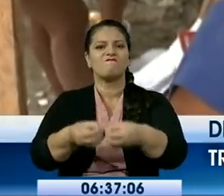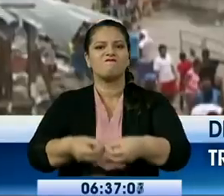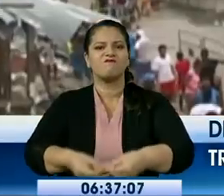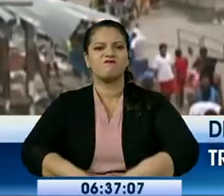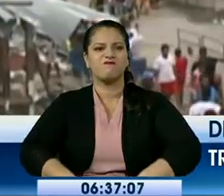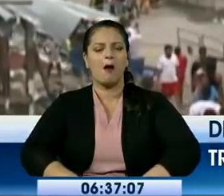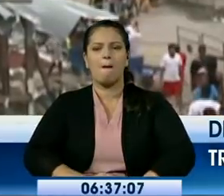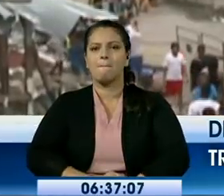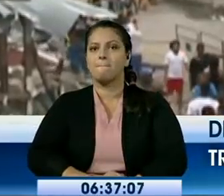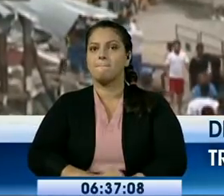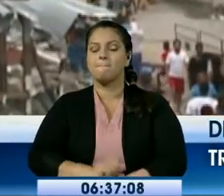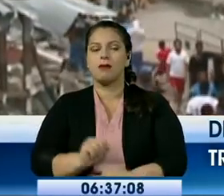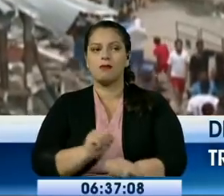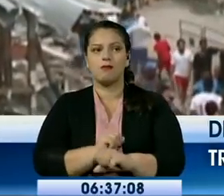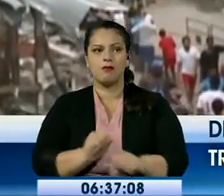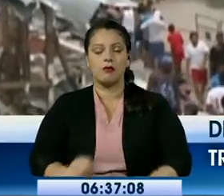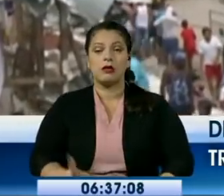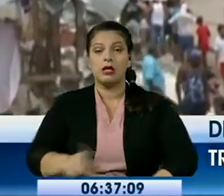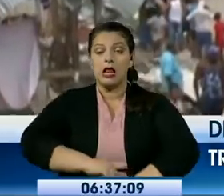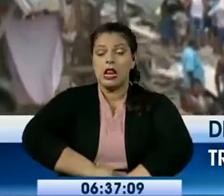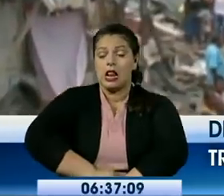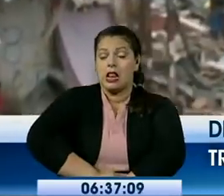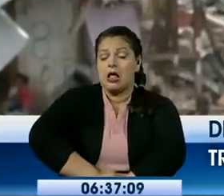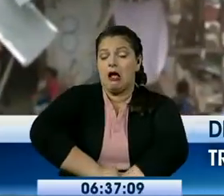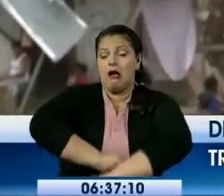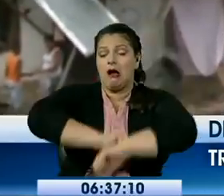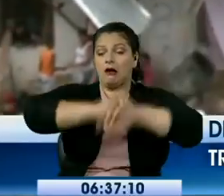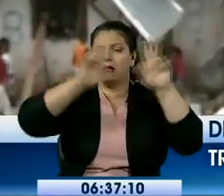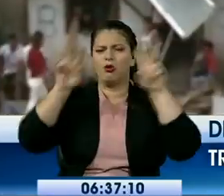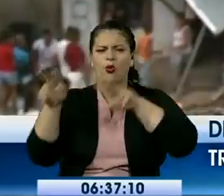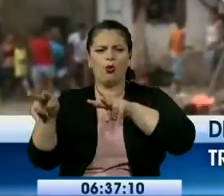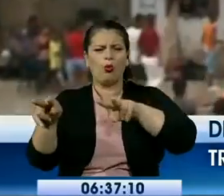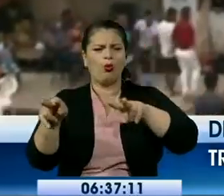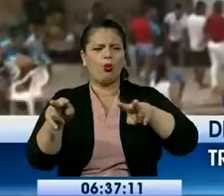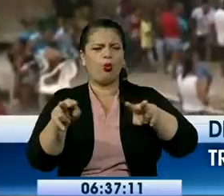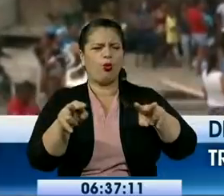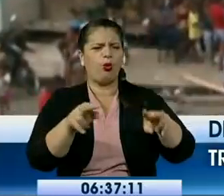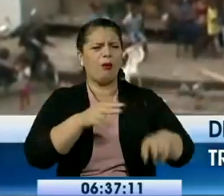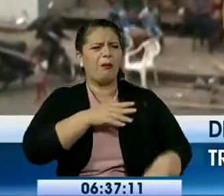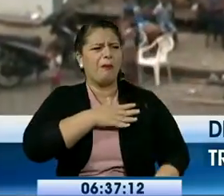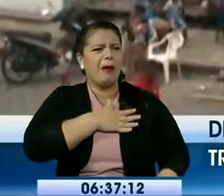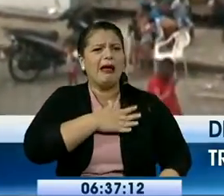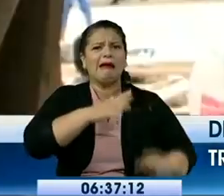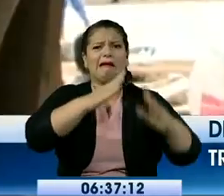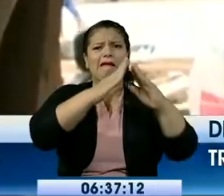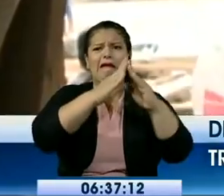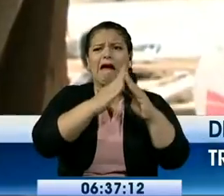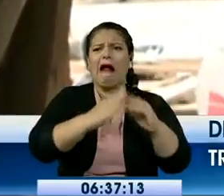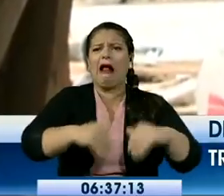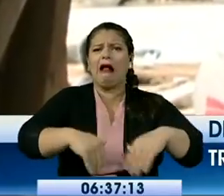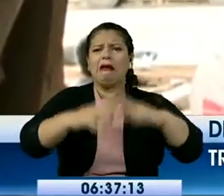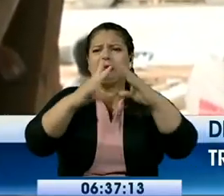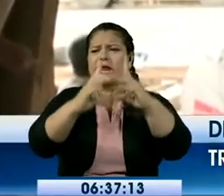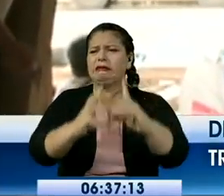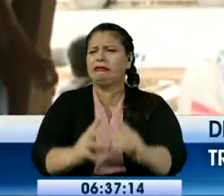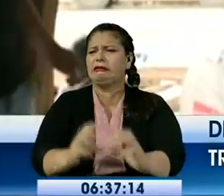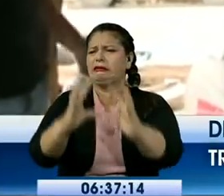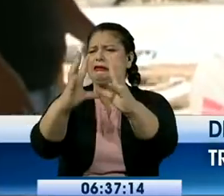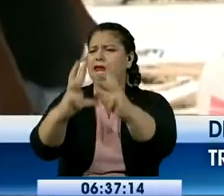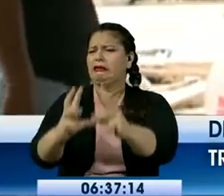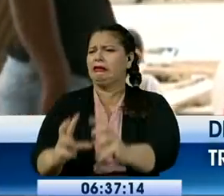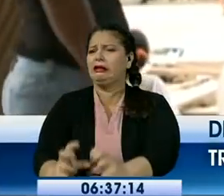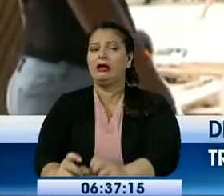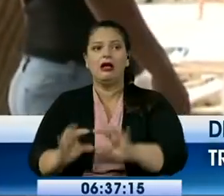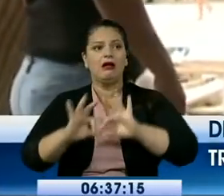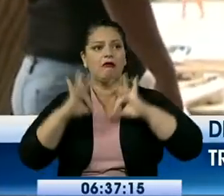todo. Con la luz del nuevo día se apreciaba la magnitud de la destrucción. Algunas casas no quedaron, ni las columnas, las familias afectadas